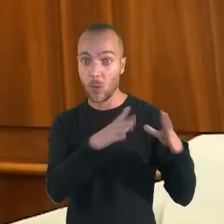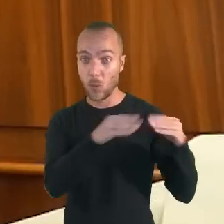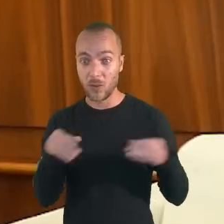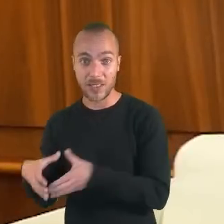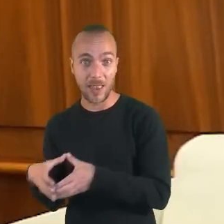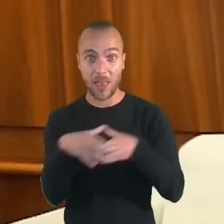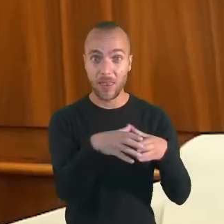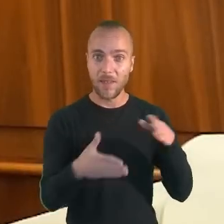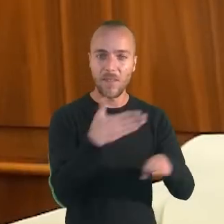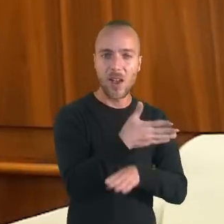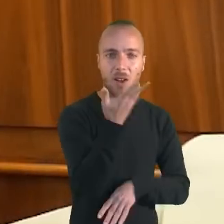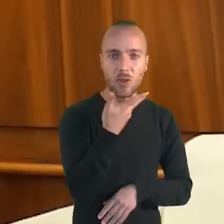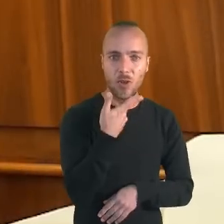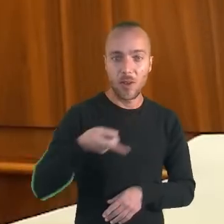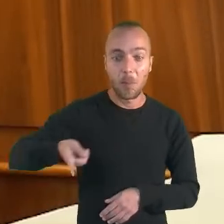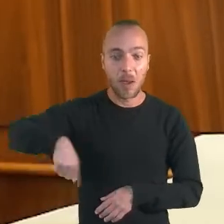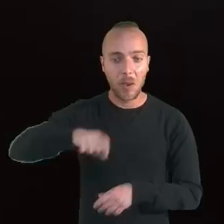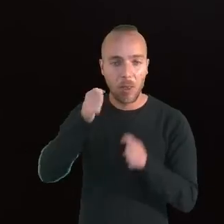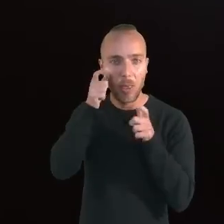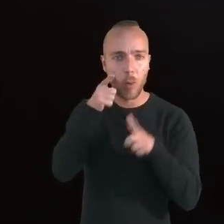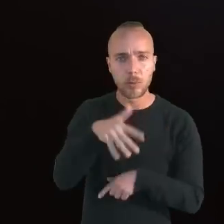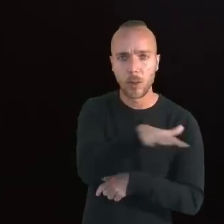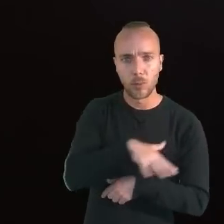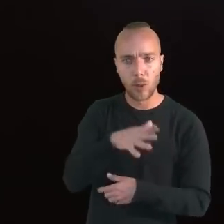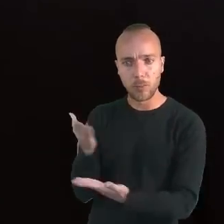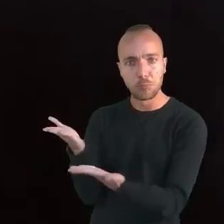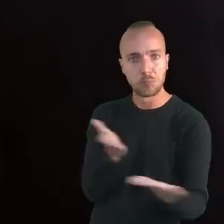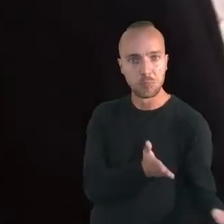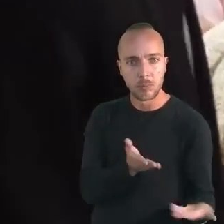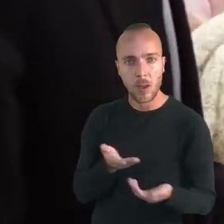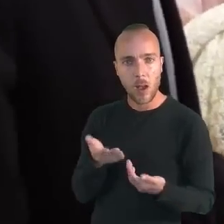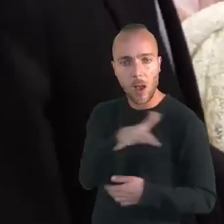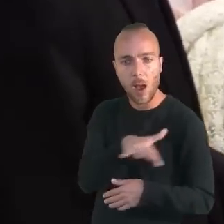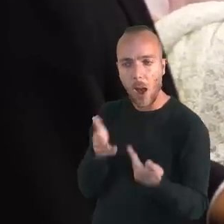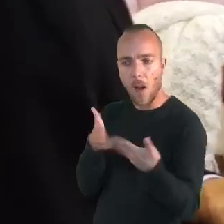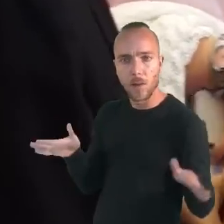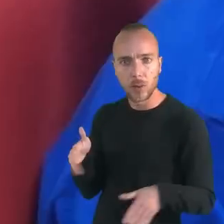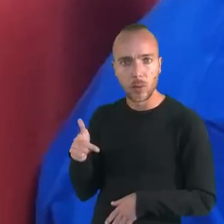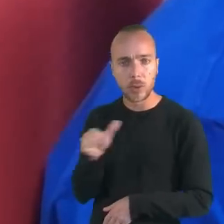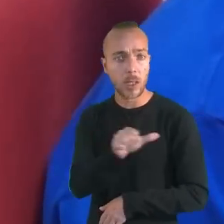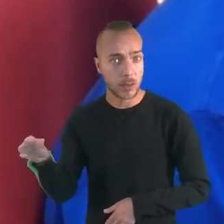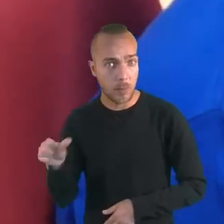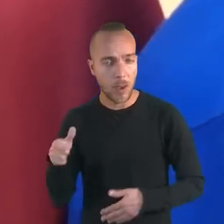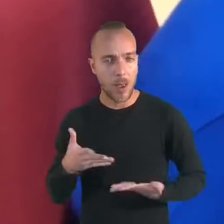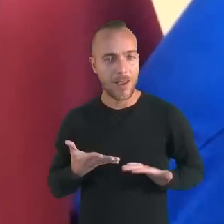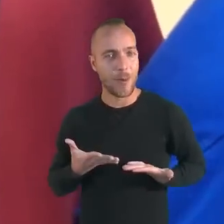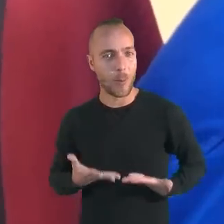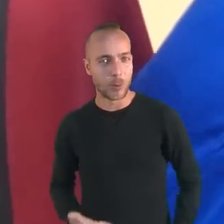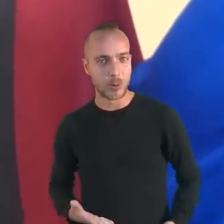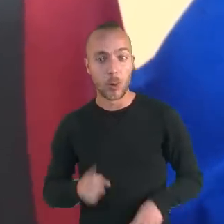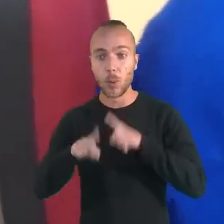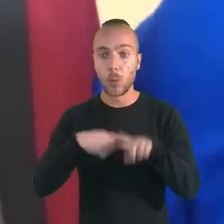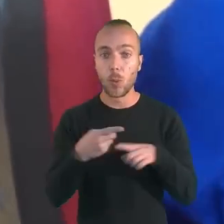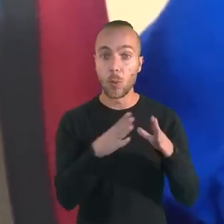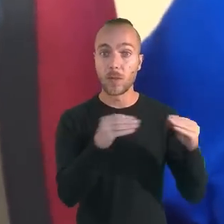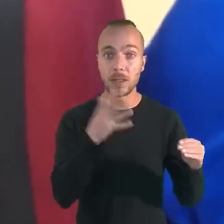descubren que la universidad es un lugar acogedor, es un lugar que les abre las puertas, es un lugar donde estarán muy bien tanto